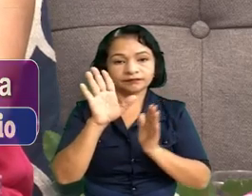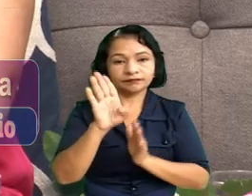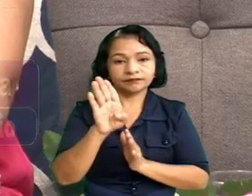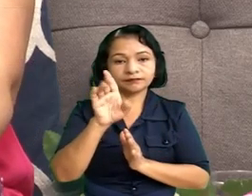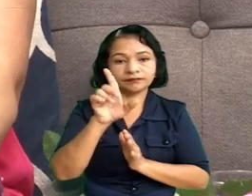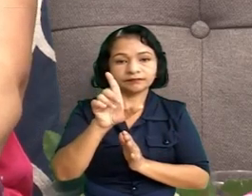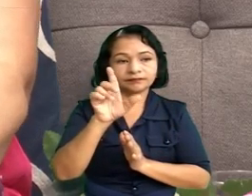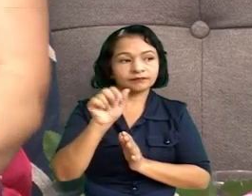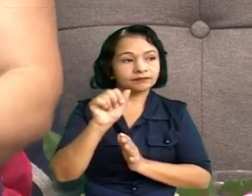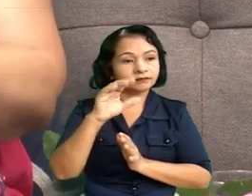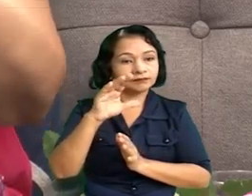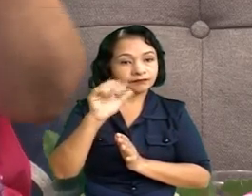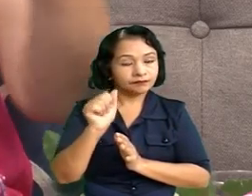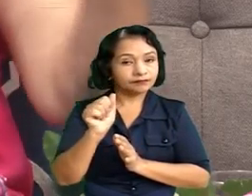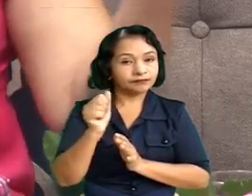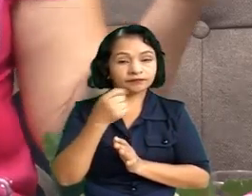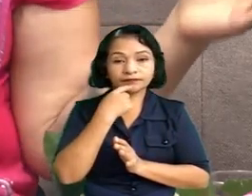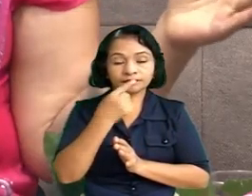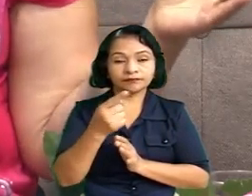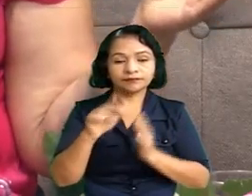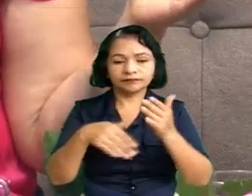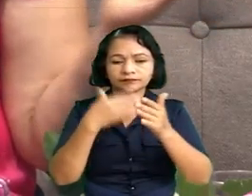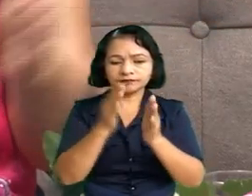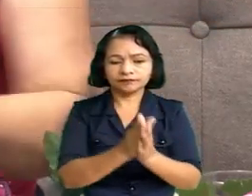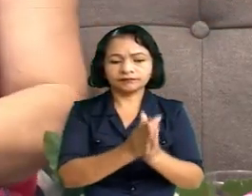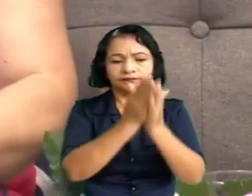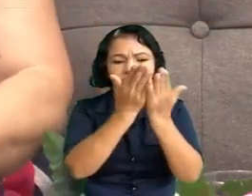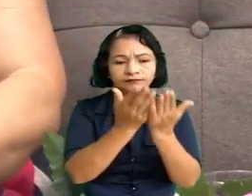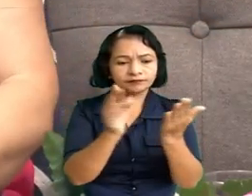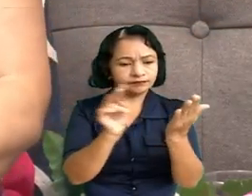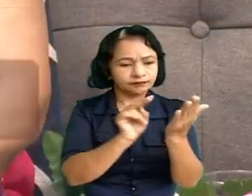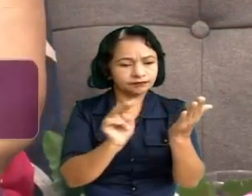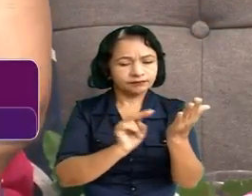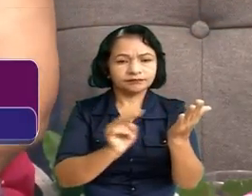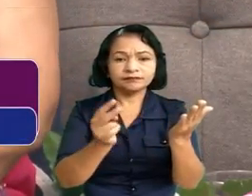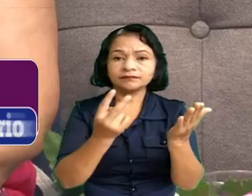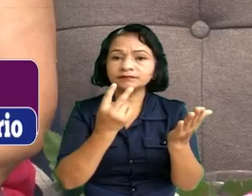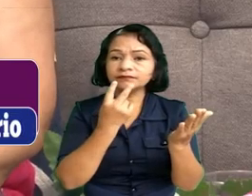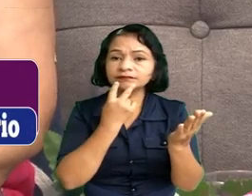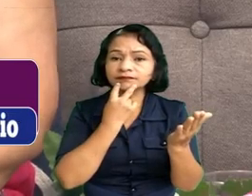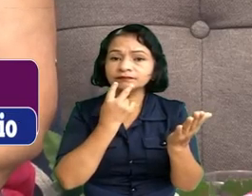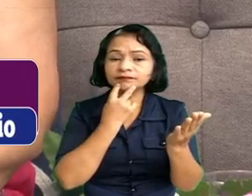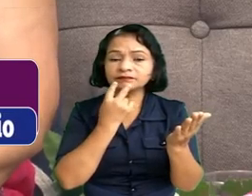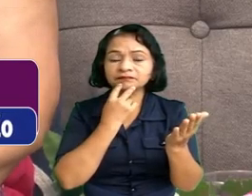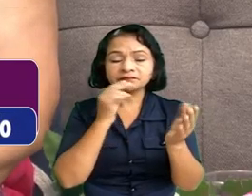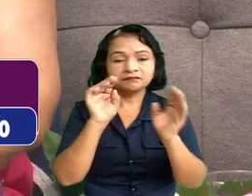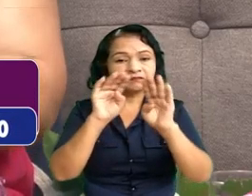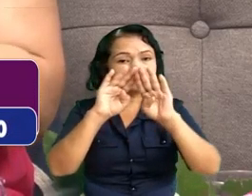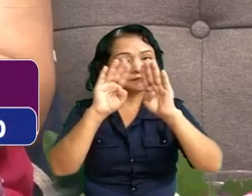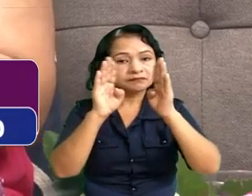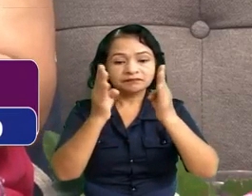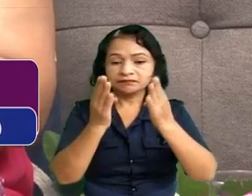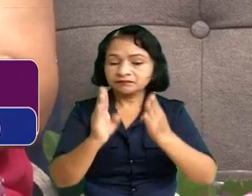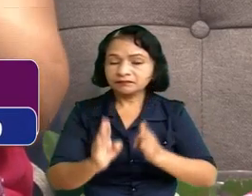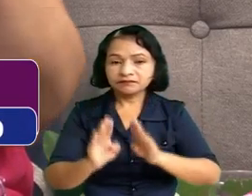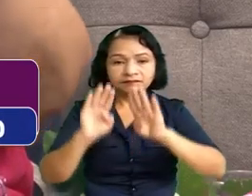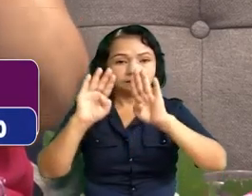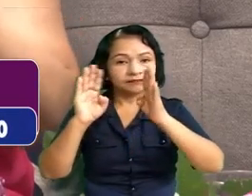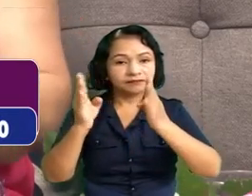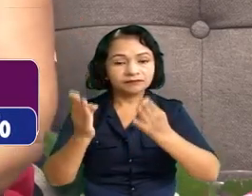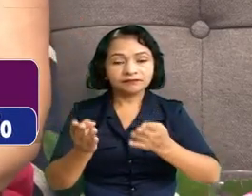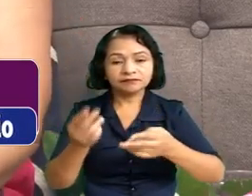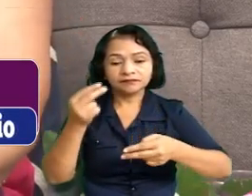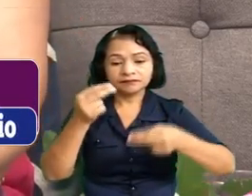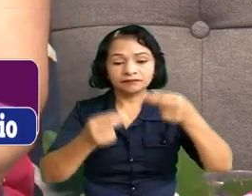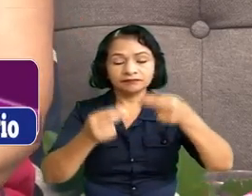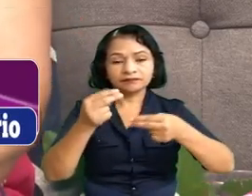Arauz. Cuando yo me voy a revisar, no había declarada ninguna mujer. Ella es, en el número de la